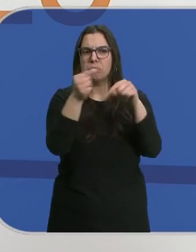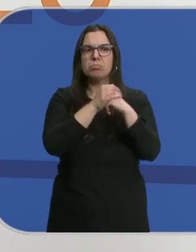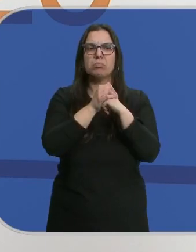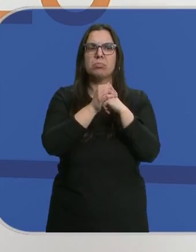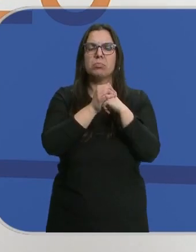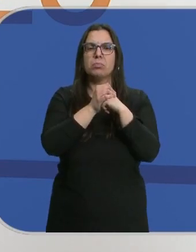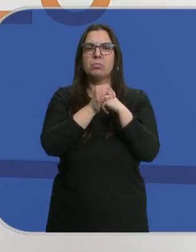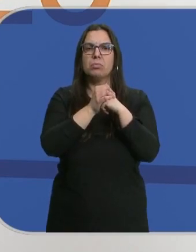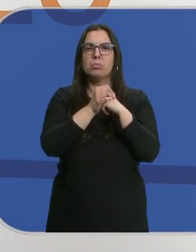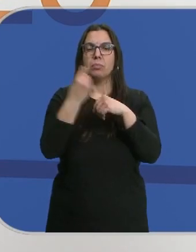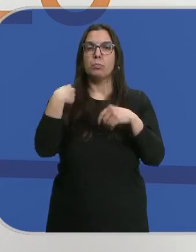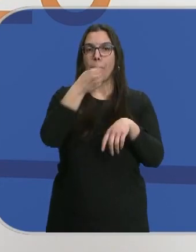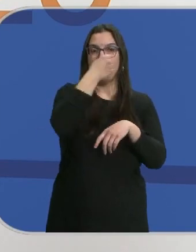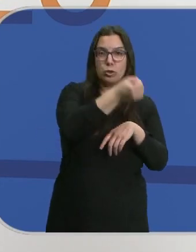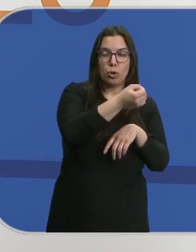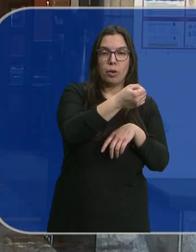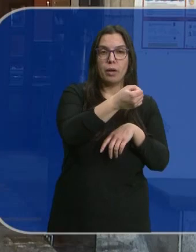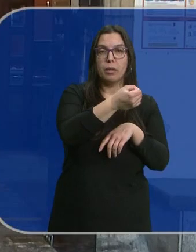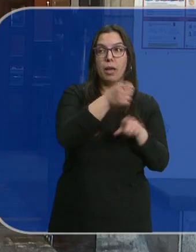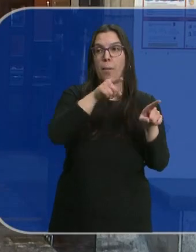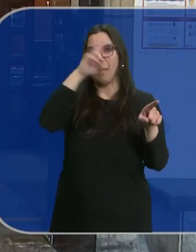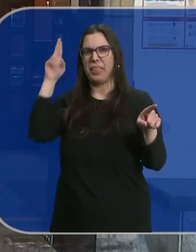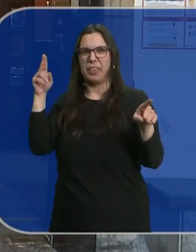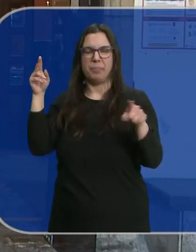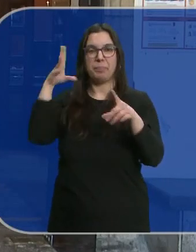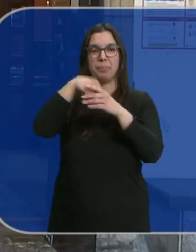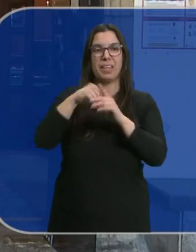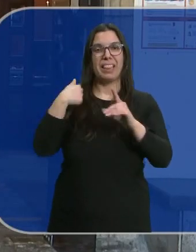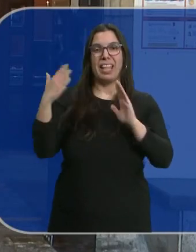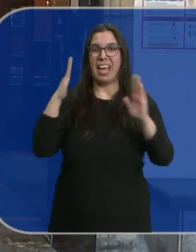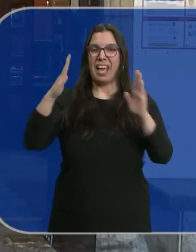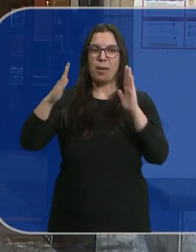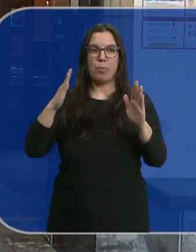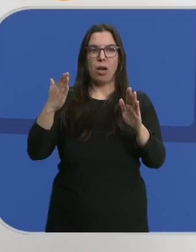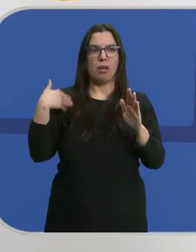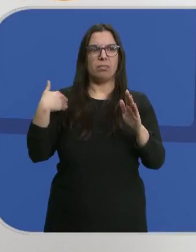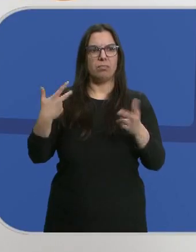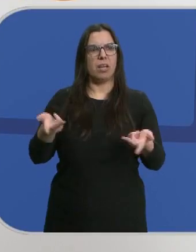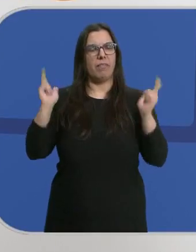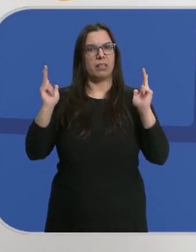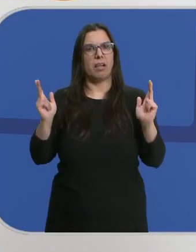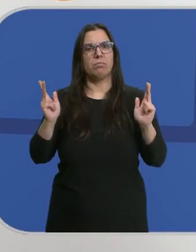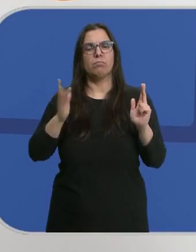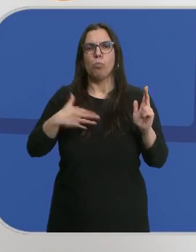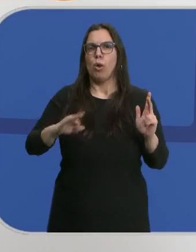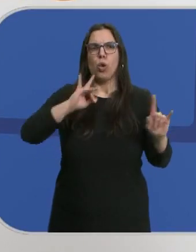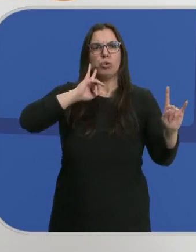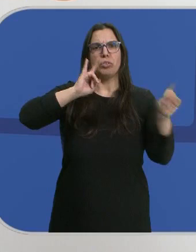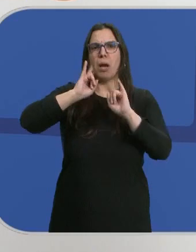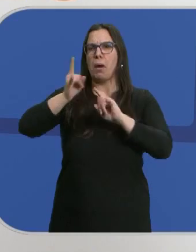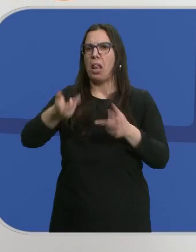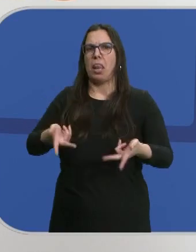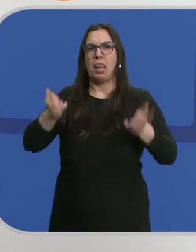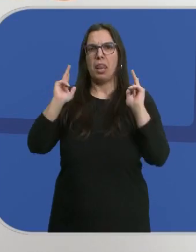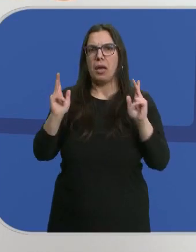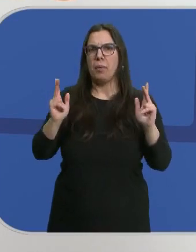del Partido Socialista Obrero Español en Madrid. Una etapa que recuerda de libertad. Para poder llamar con total libertad